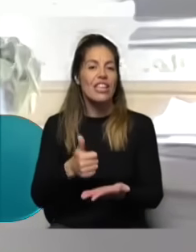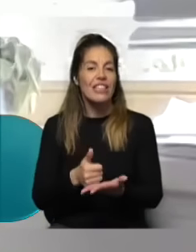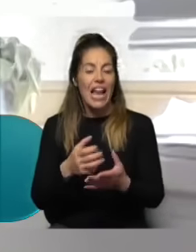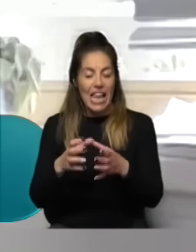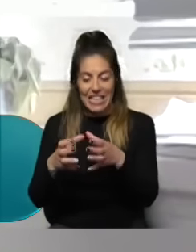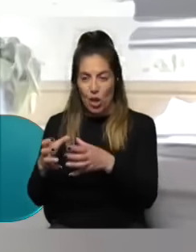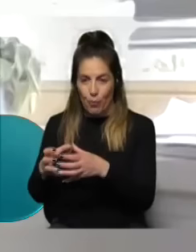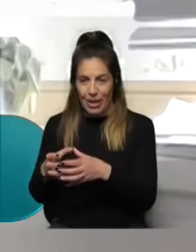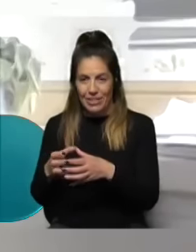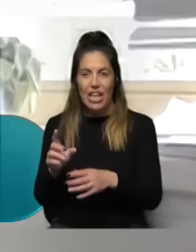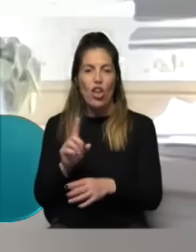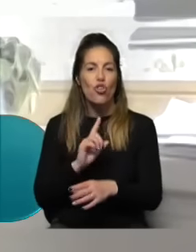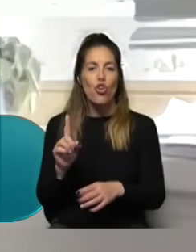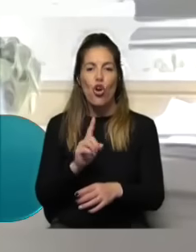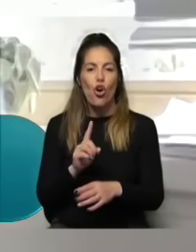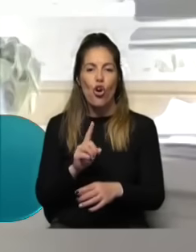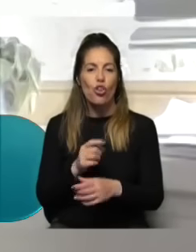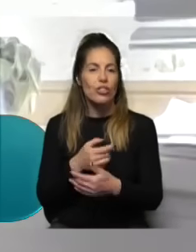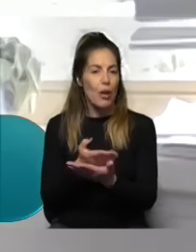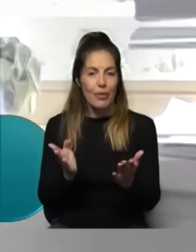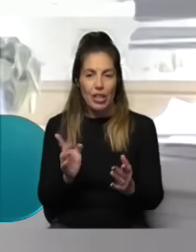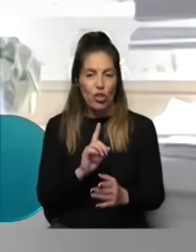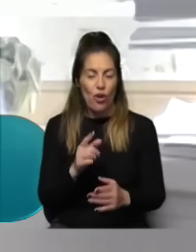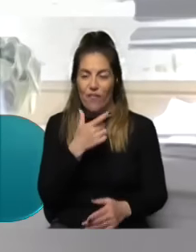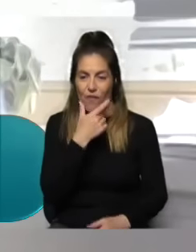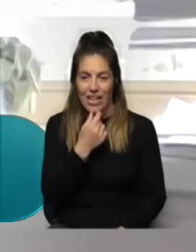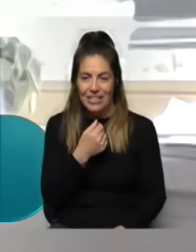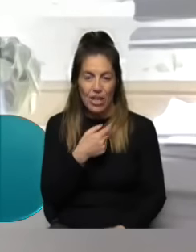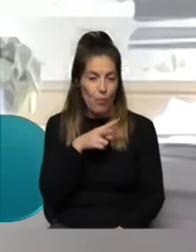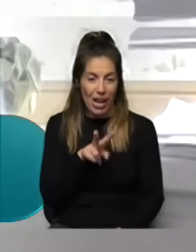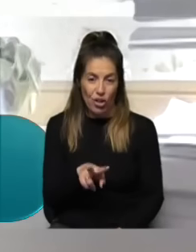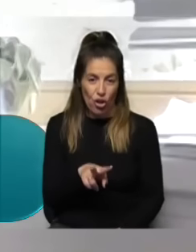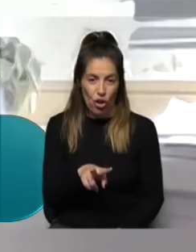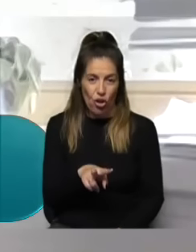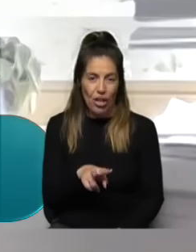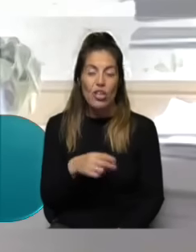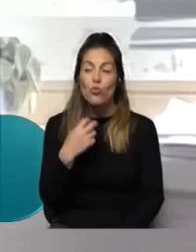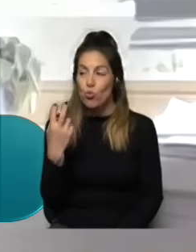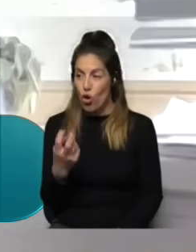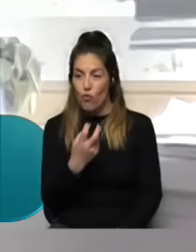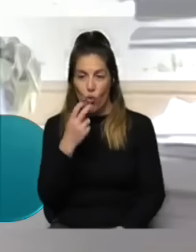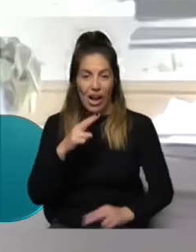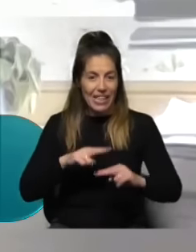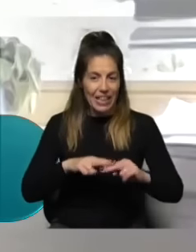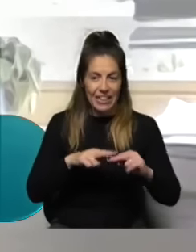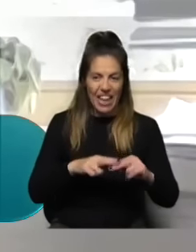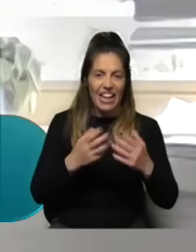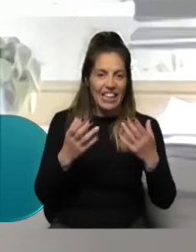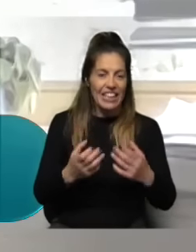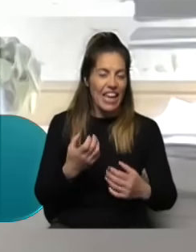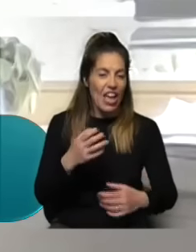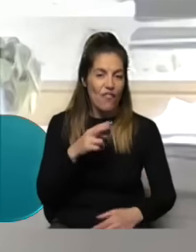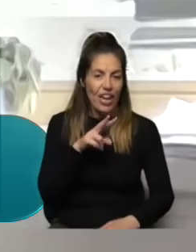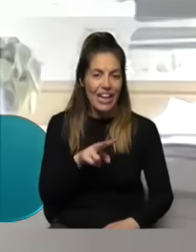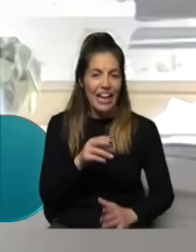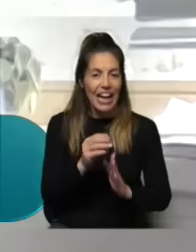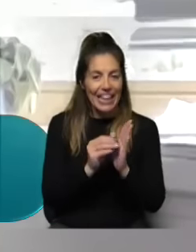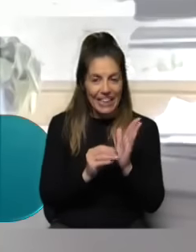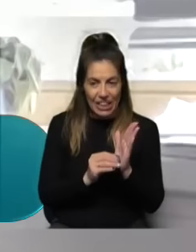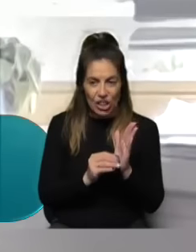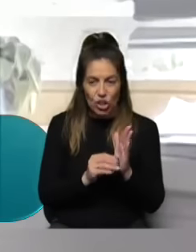especies, no está disponible fácilmente. Es decir, si uno busca en internet y quiere encontrar registros